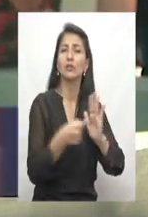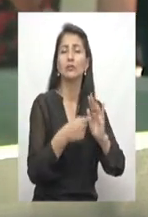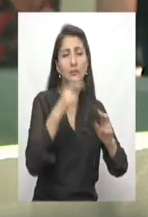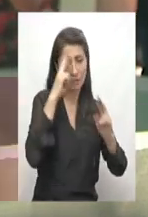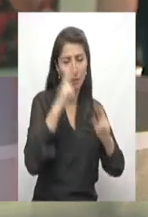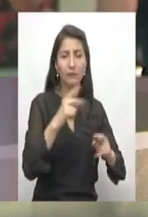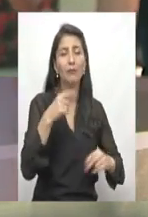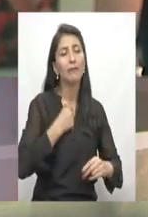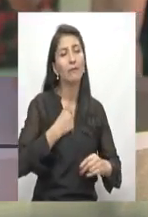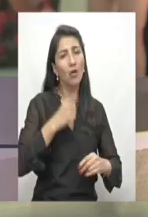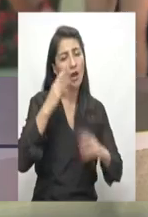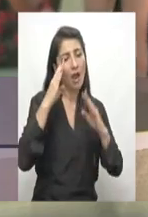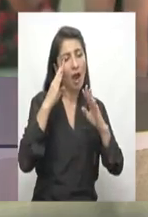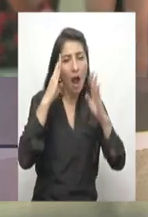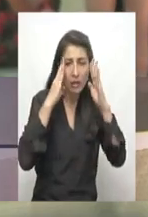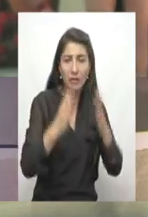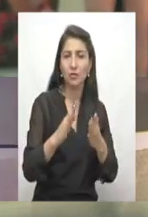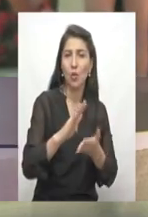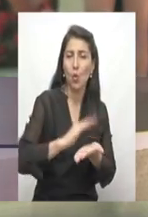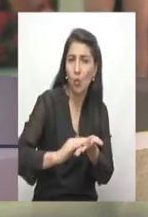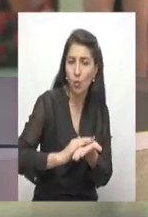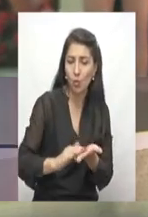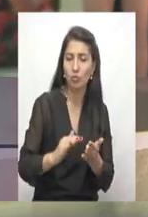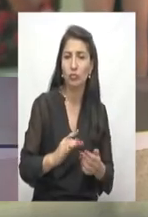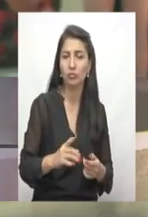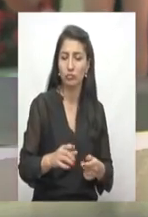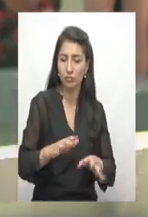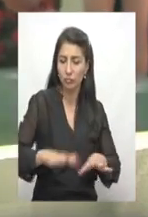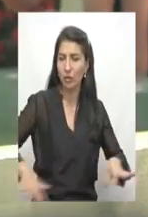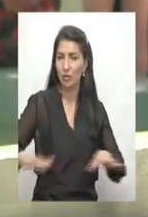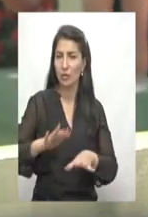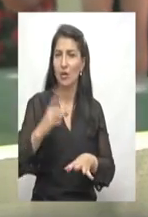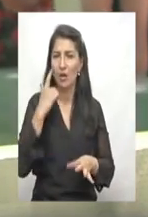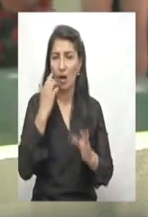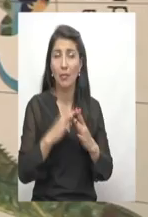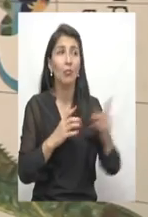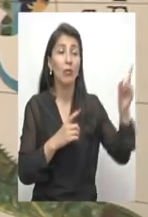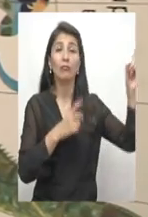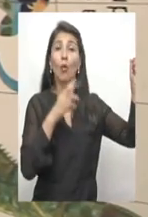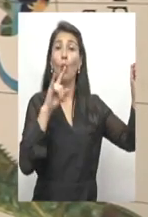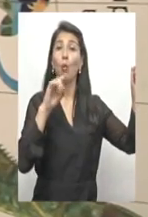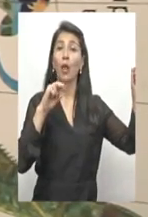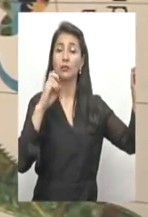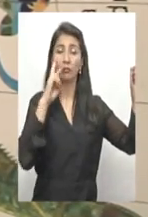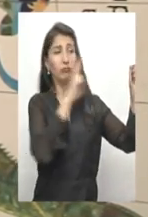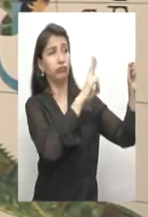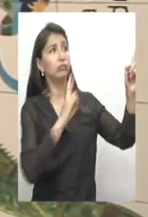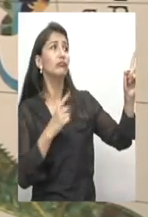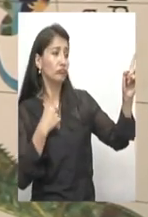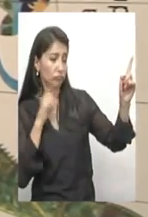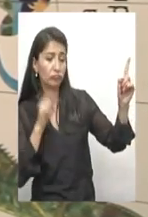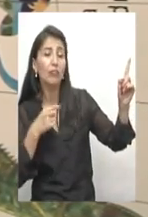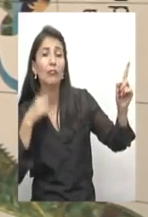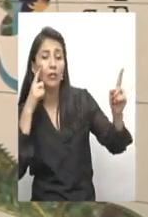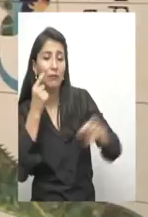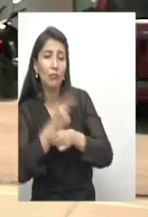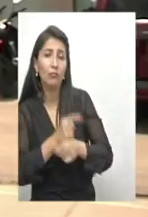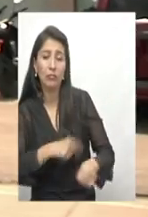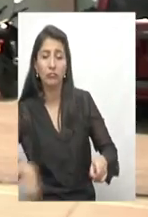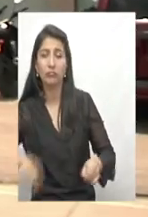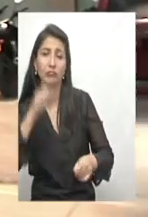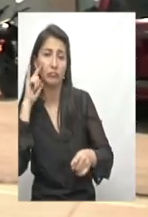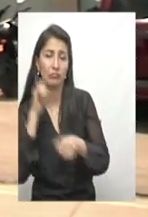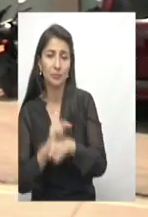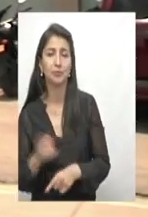para velar que todas estas determinaciones de la UNESCO se cumplan. A raíz de este proceso auditor, la